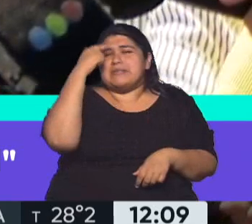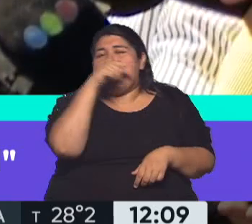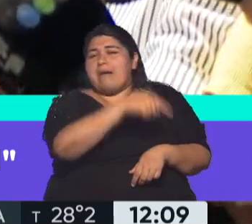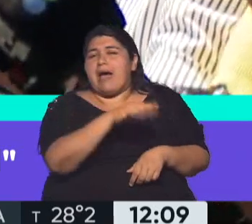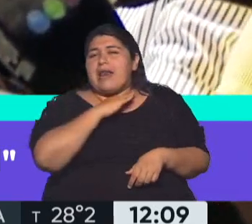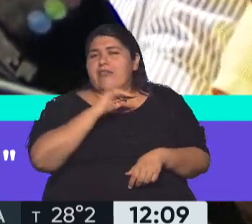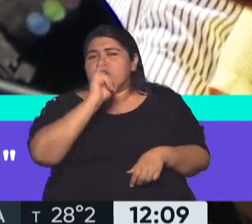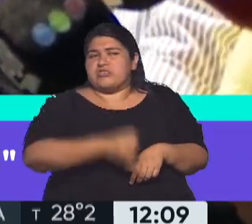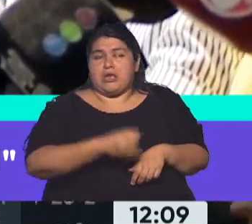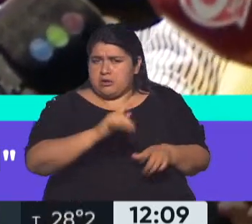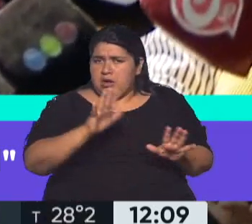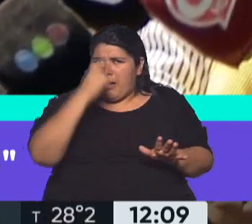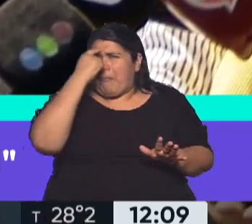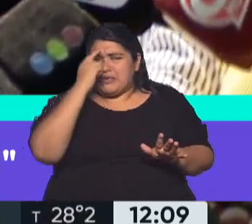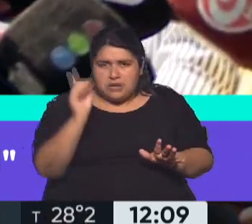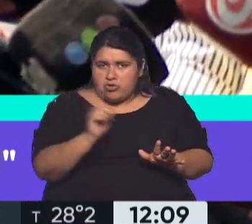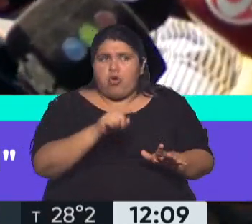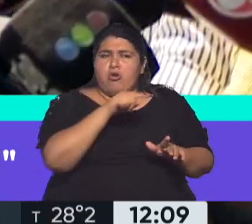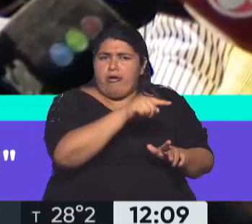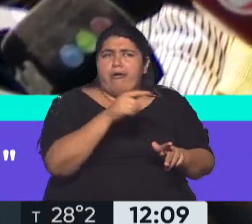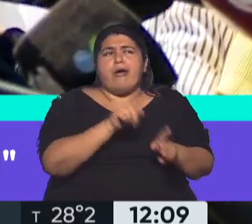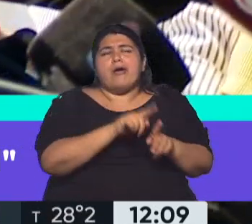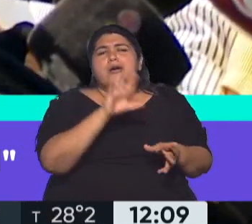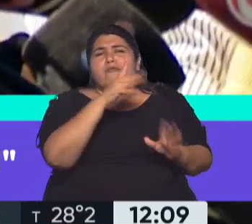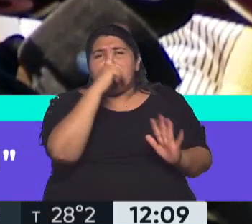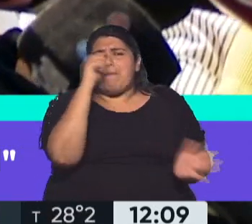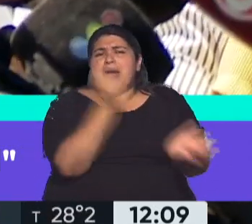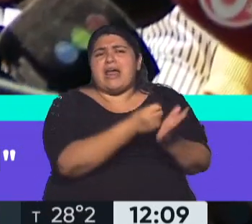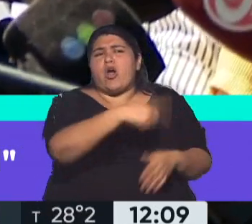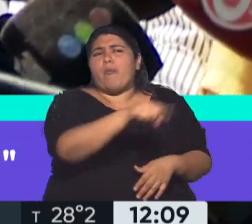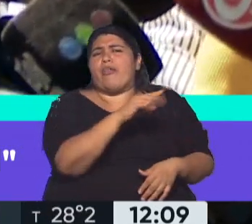tratándolo como delincuente. ¿Por qué lo que hicieron? Lo trataron como delincuente de un primer momento.